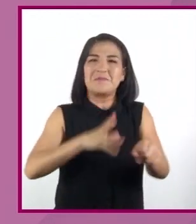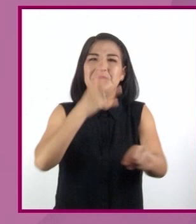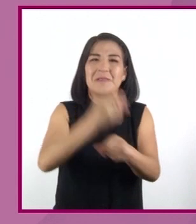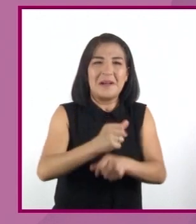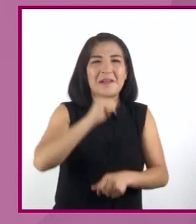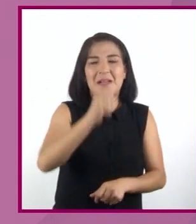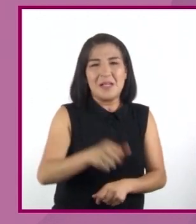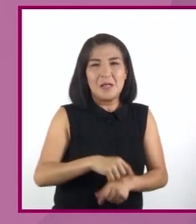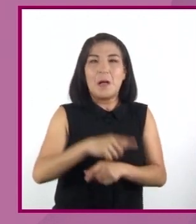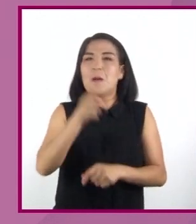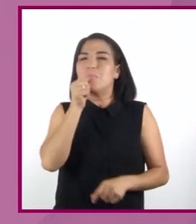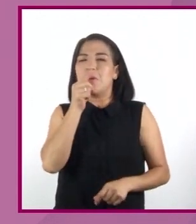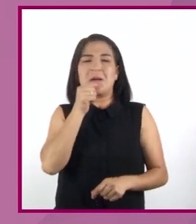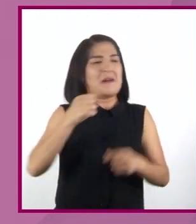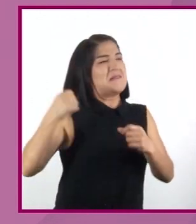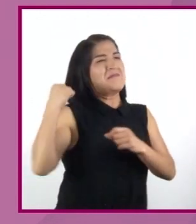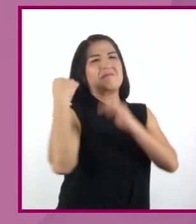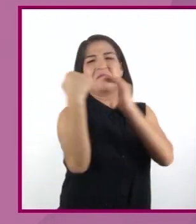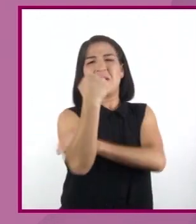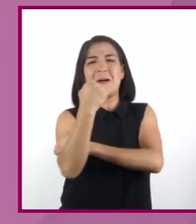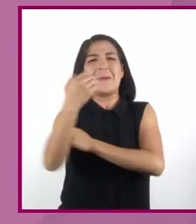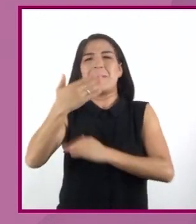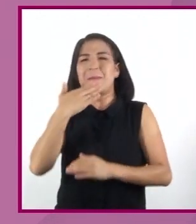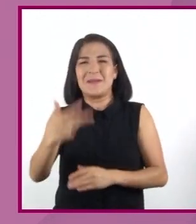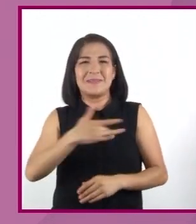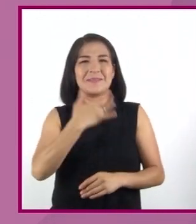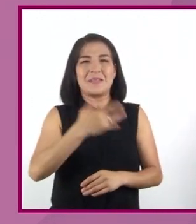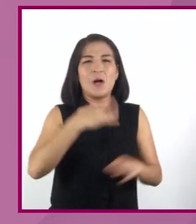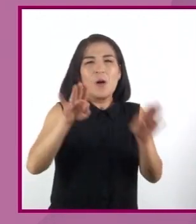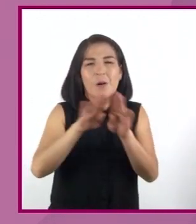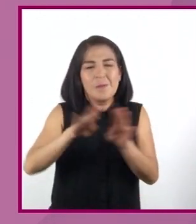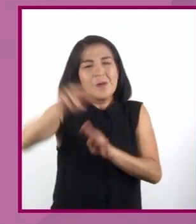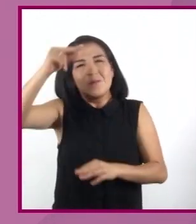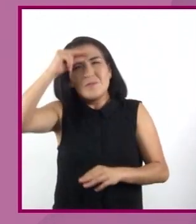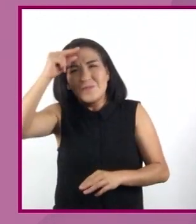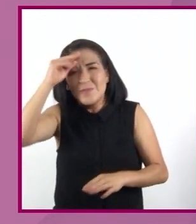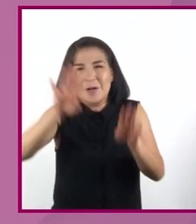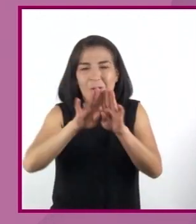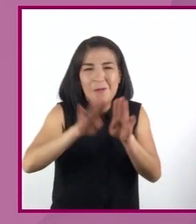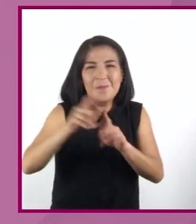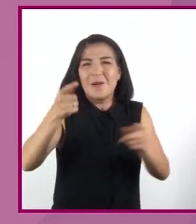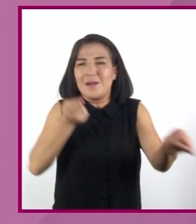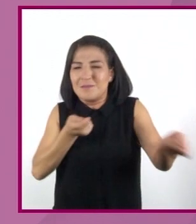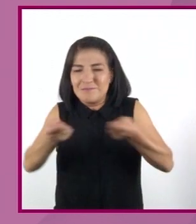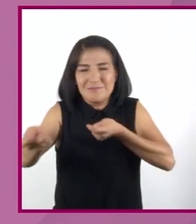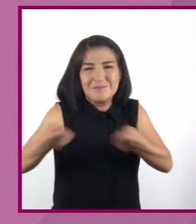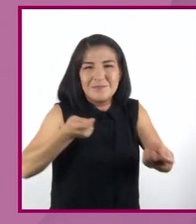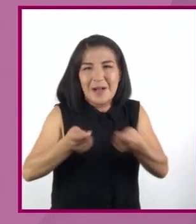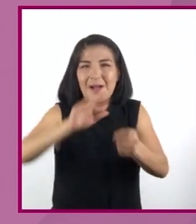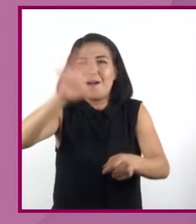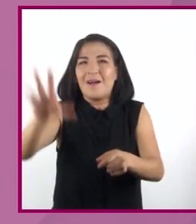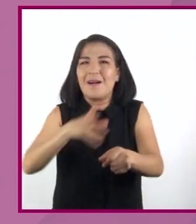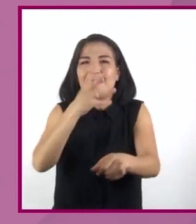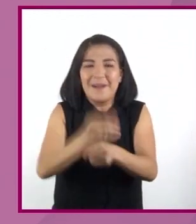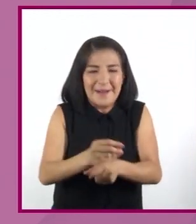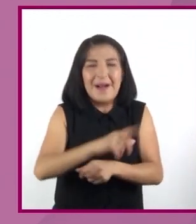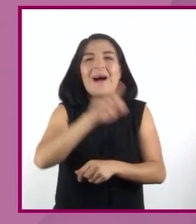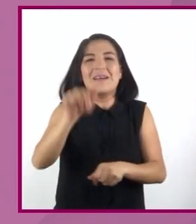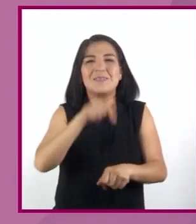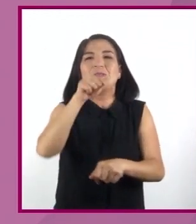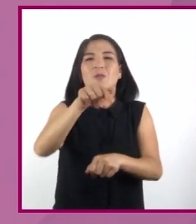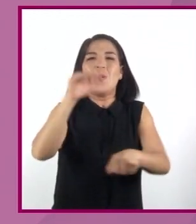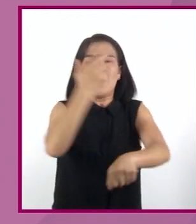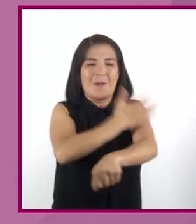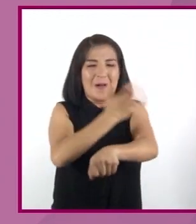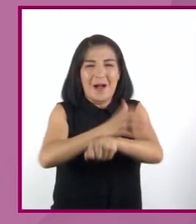detective todopoderoso usa la lógica y el ingenio para resolverlo. Y lo ayuda un fiel compañero que